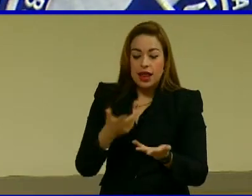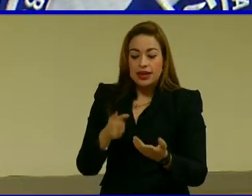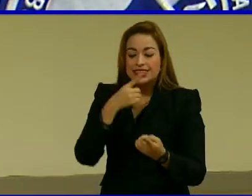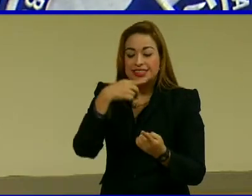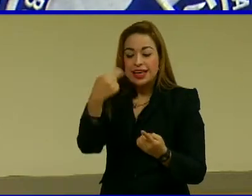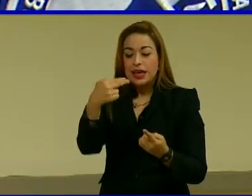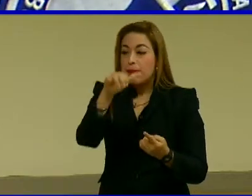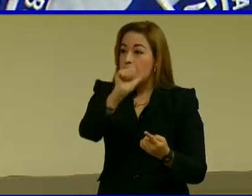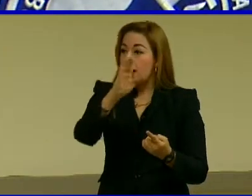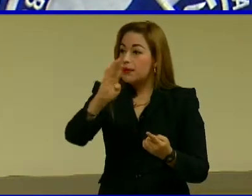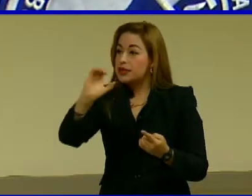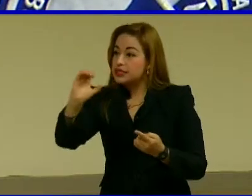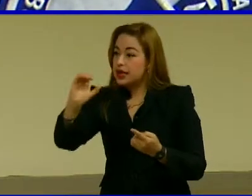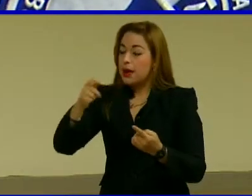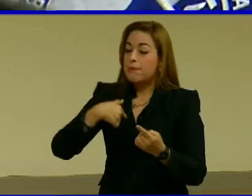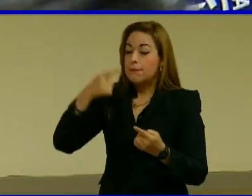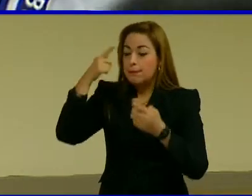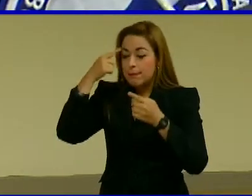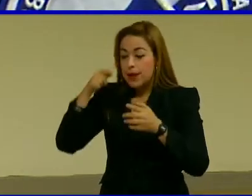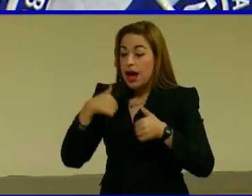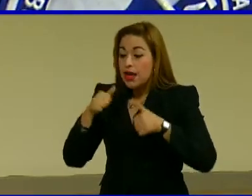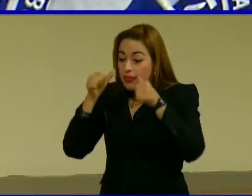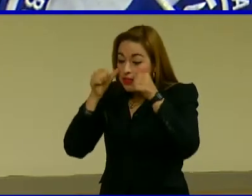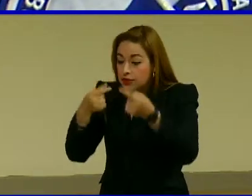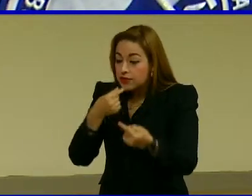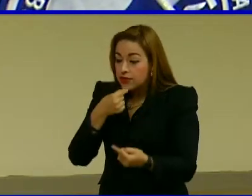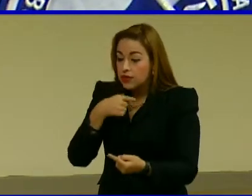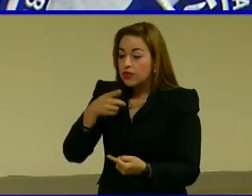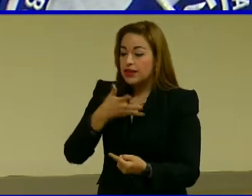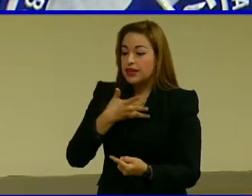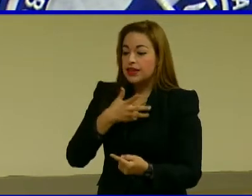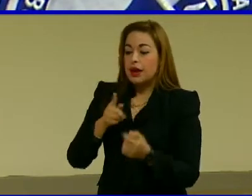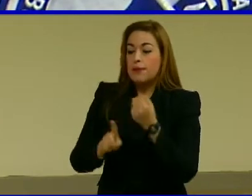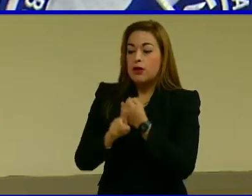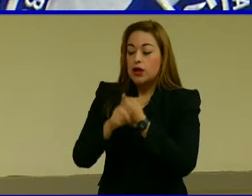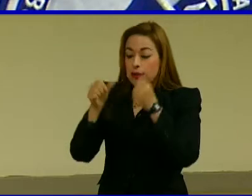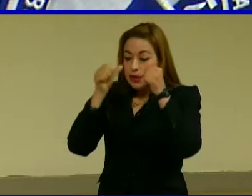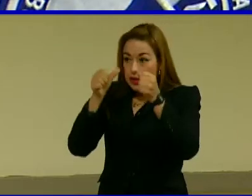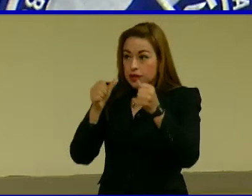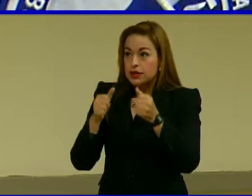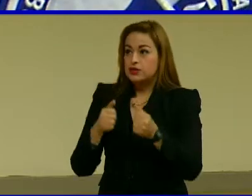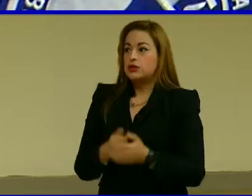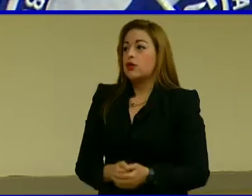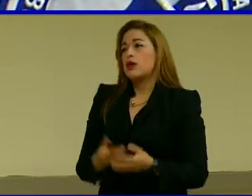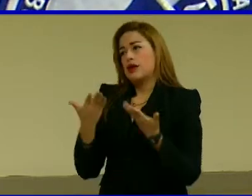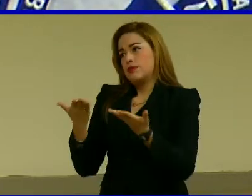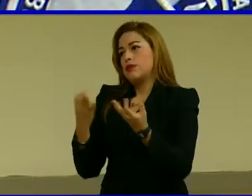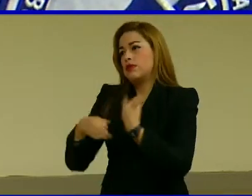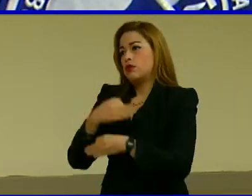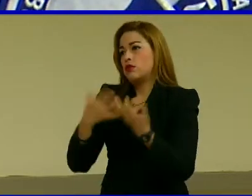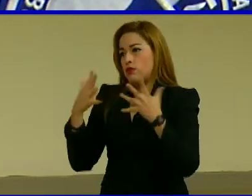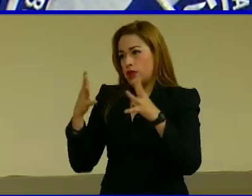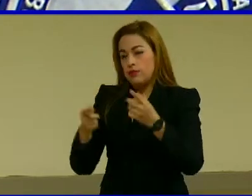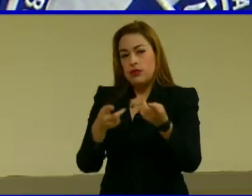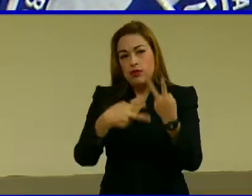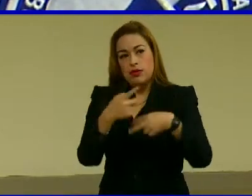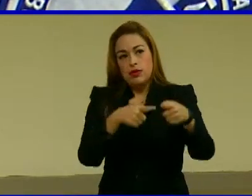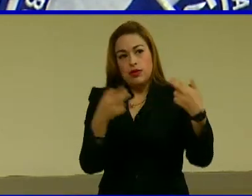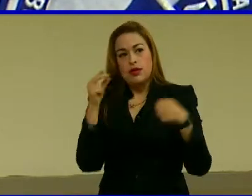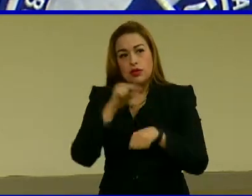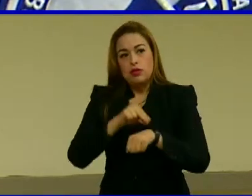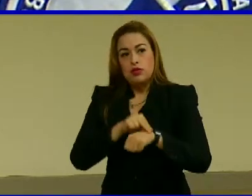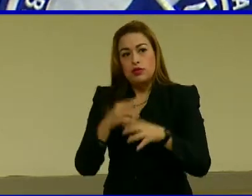que todo padre debe saber sobre la dislexia y los problemas de atención. Les pido un fuerte aplauso para el doctor Eric Tridas.